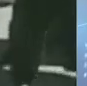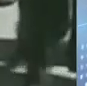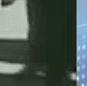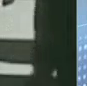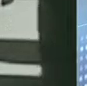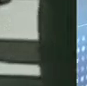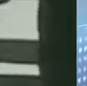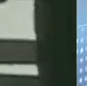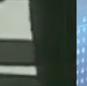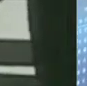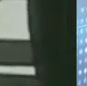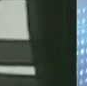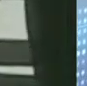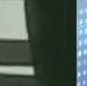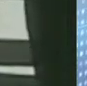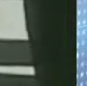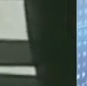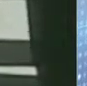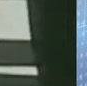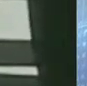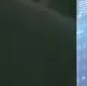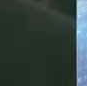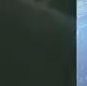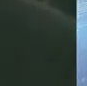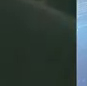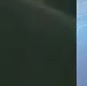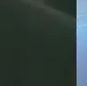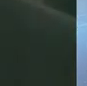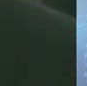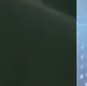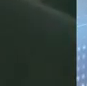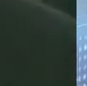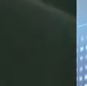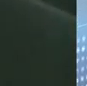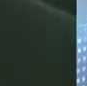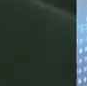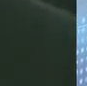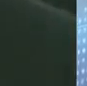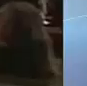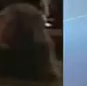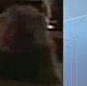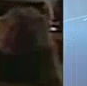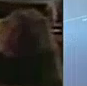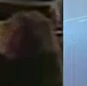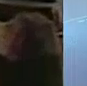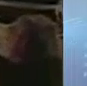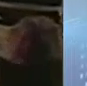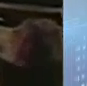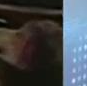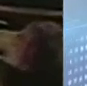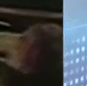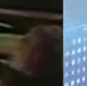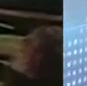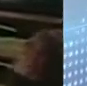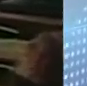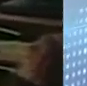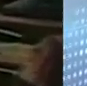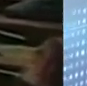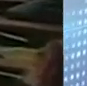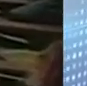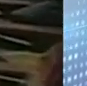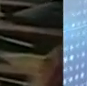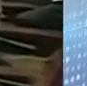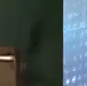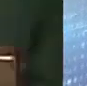Falleció el expresidente Gustavo Noboa Bejarano. El ex jefe de Estado había sido intervenido quirúrgicamente por un tumor cerebral en Miami,